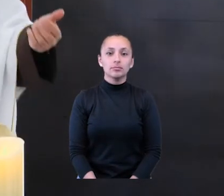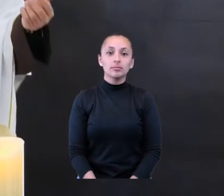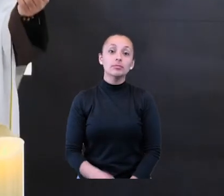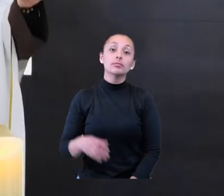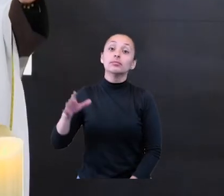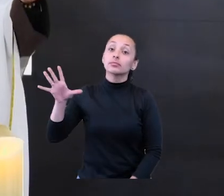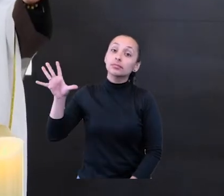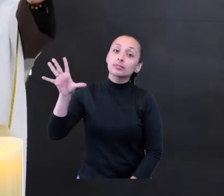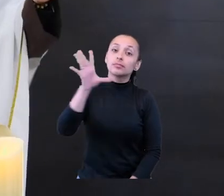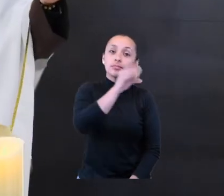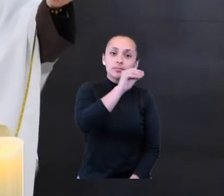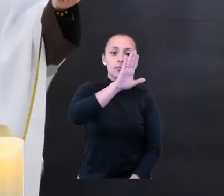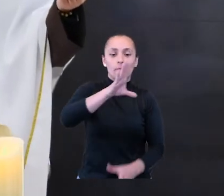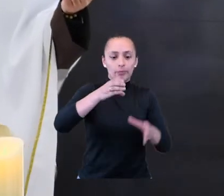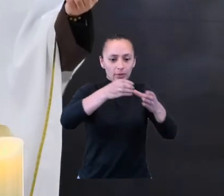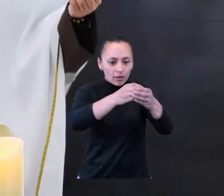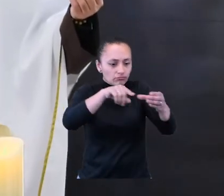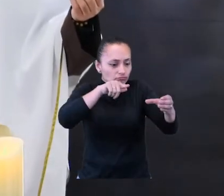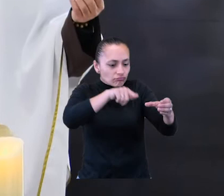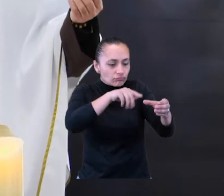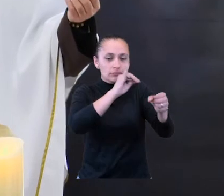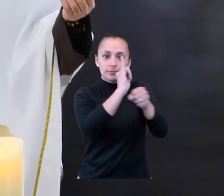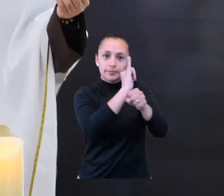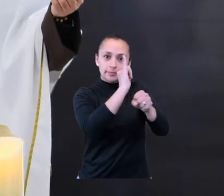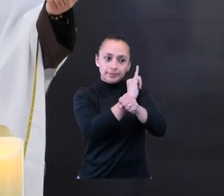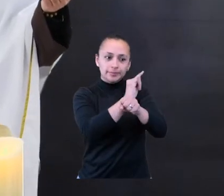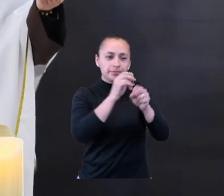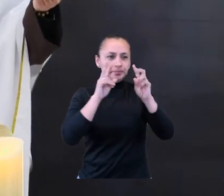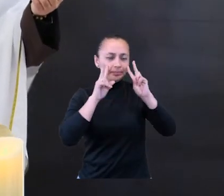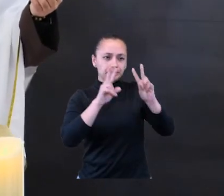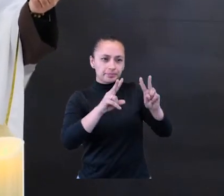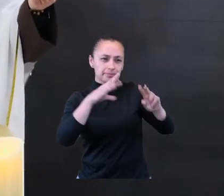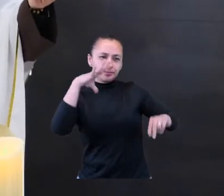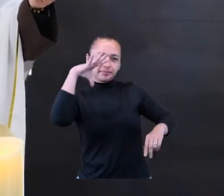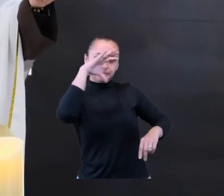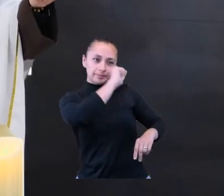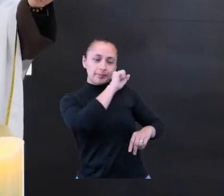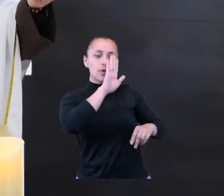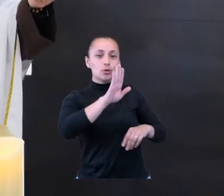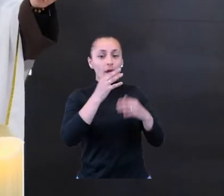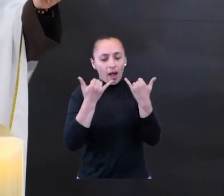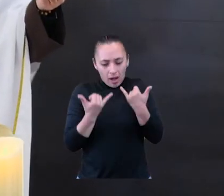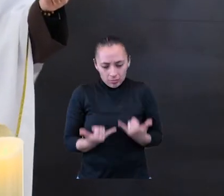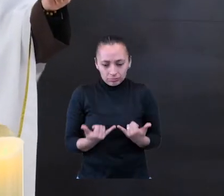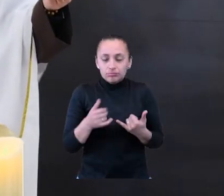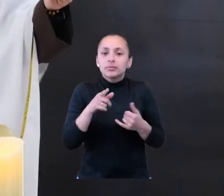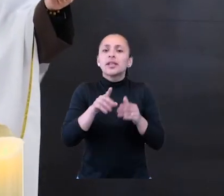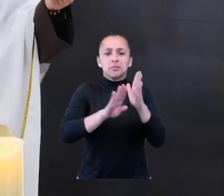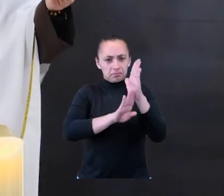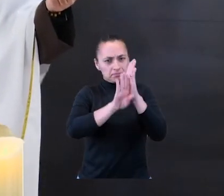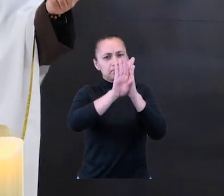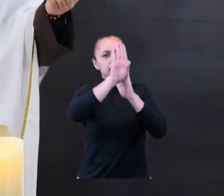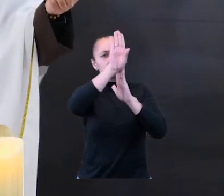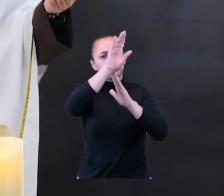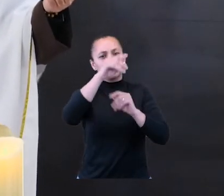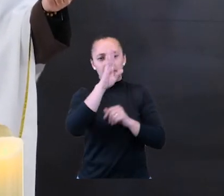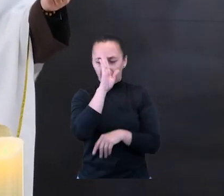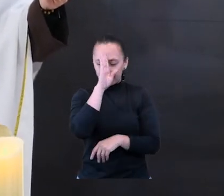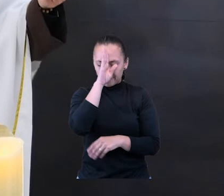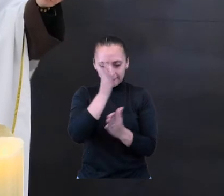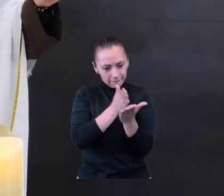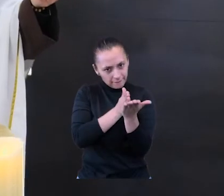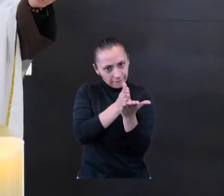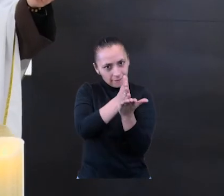que todos los miembros de la iglesia sepamos discernir los signos de los tiempos y crezcamos en la fidelidad al evangelio